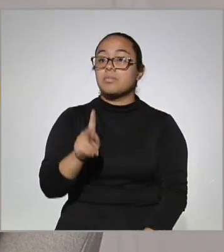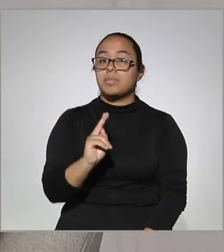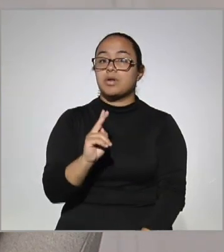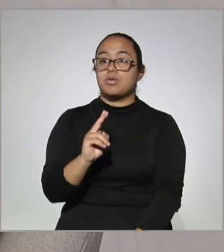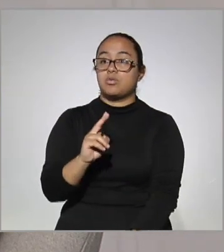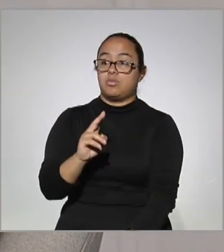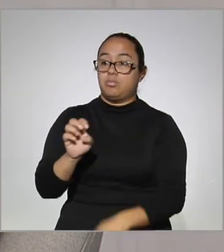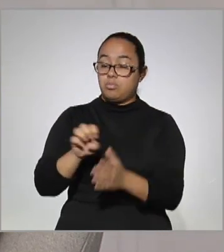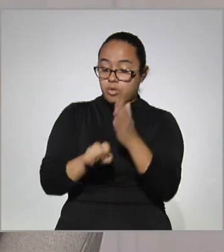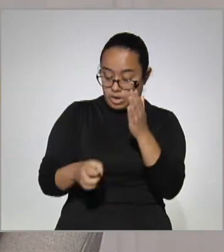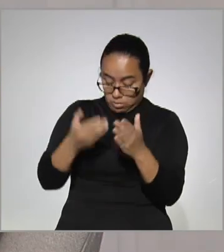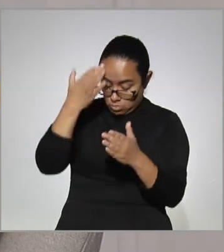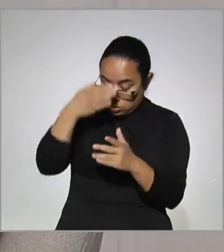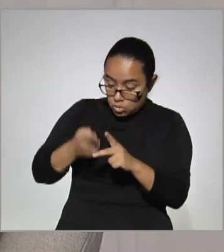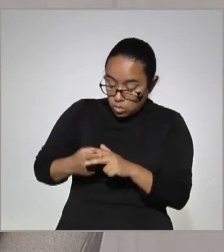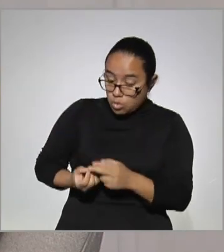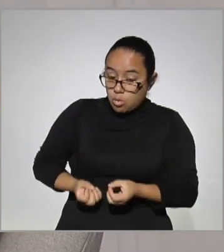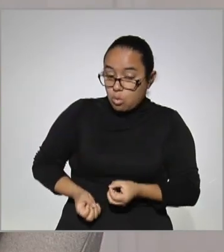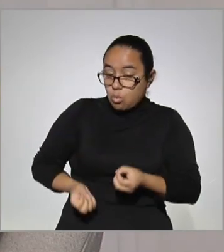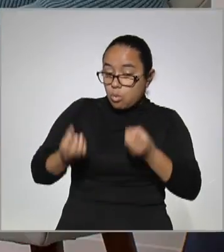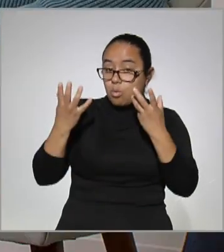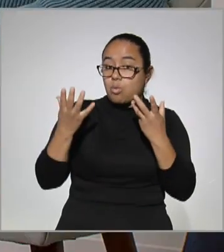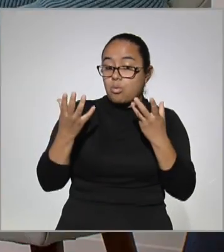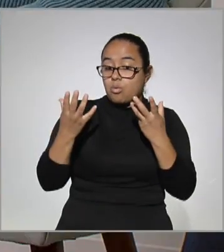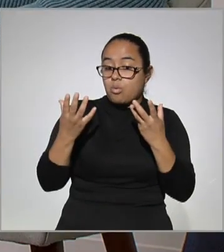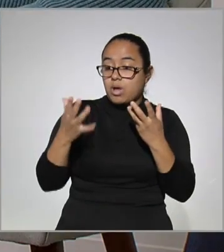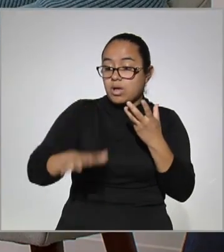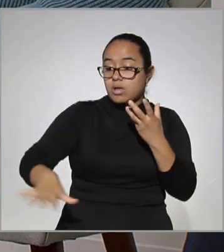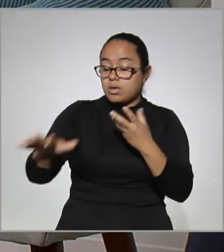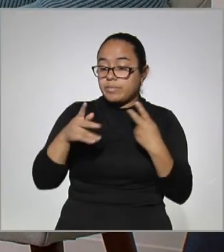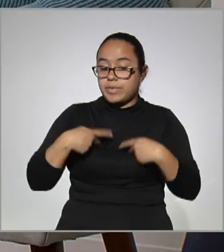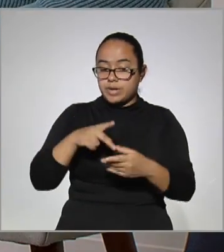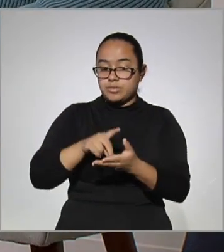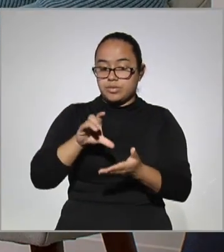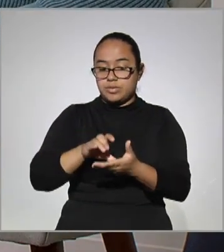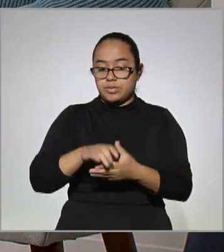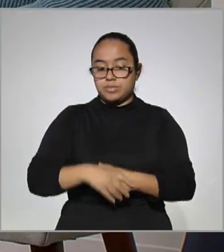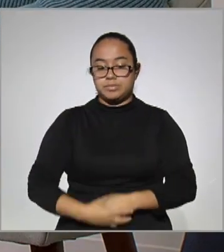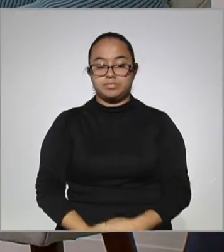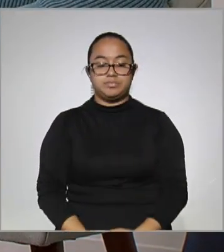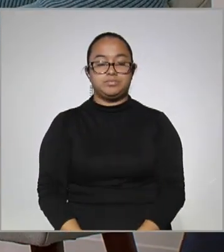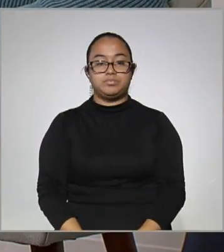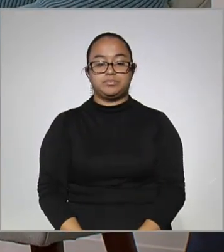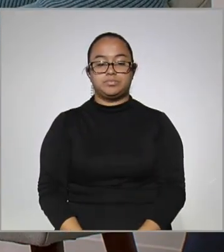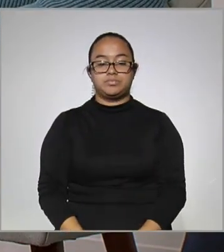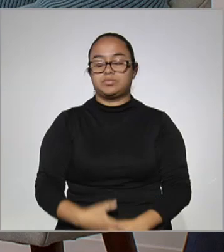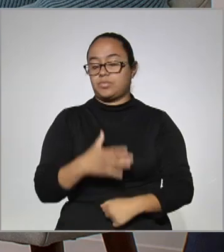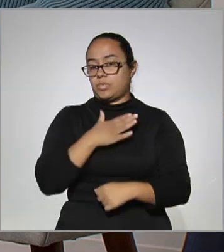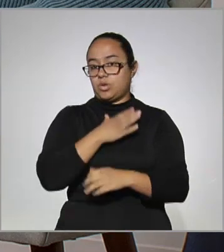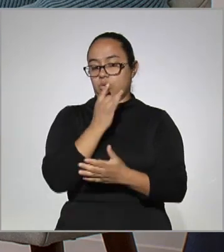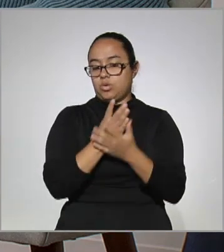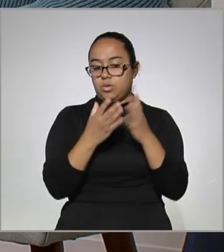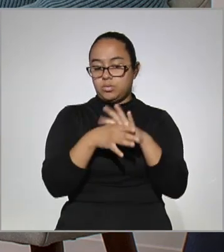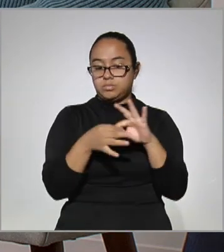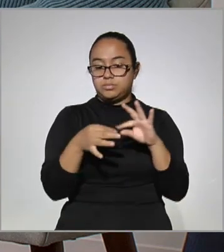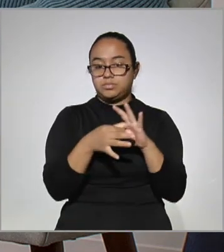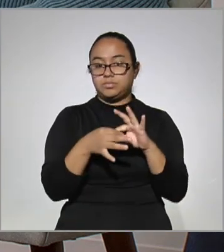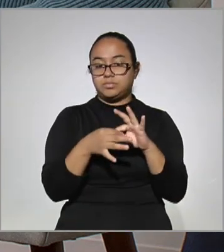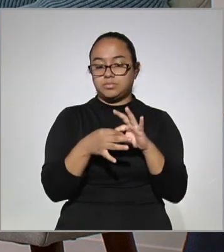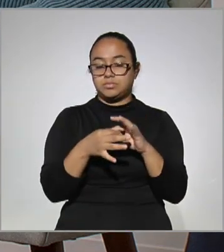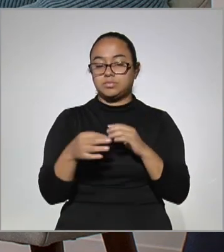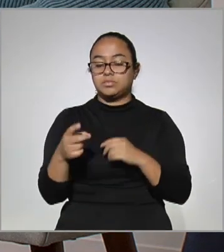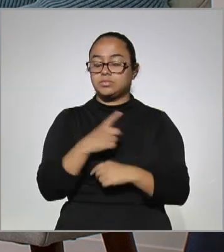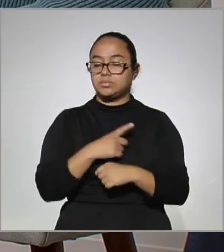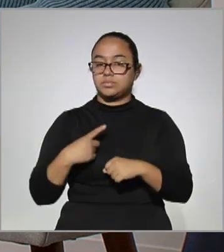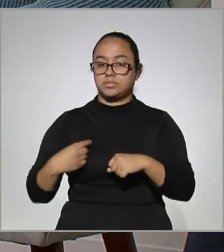podamos disponer de estadísticas que nos hablen de este sector. Bueno, yo nada más mencionar que son incluidos